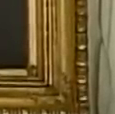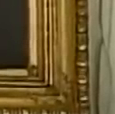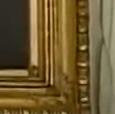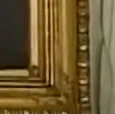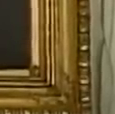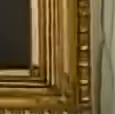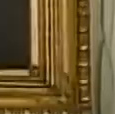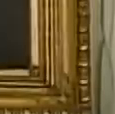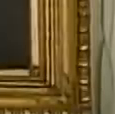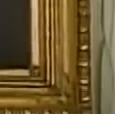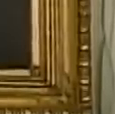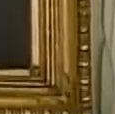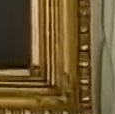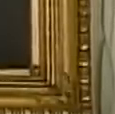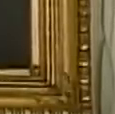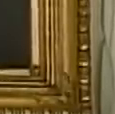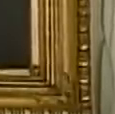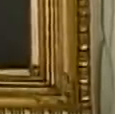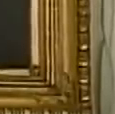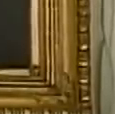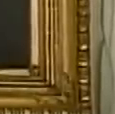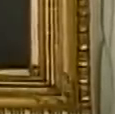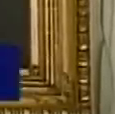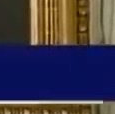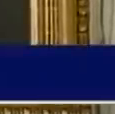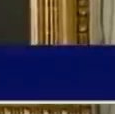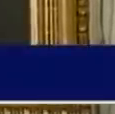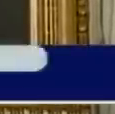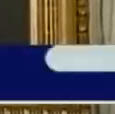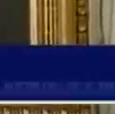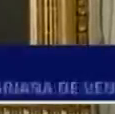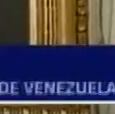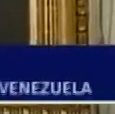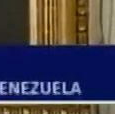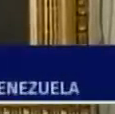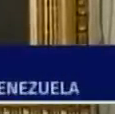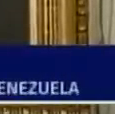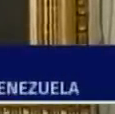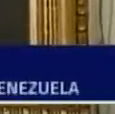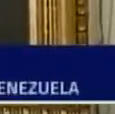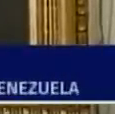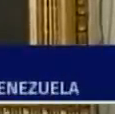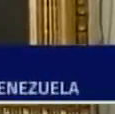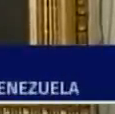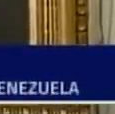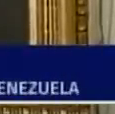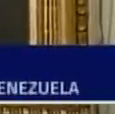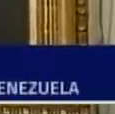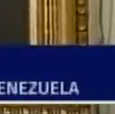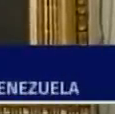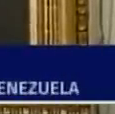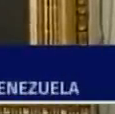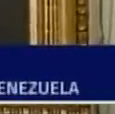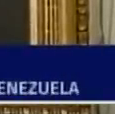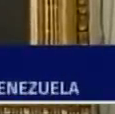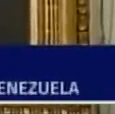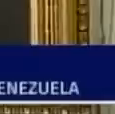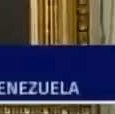de personas en el mundo entero. Periscope en YouTube, ¿verdad? En